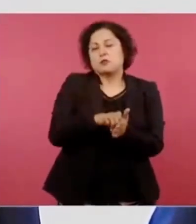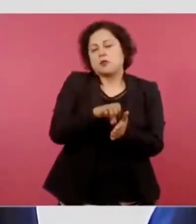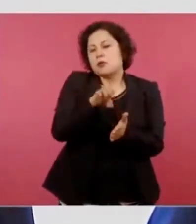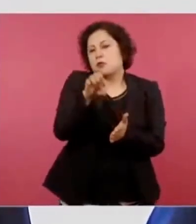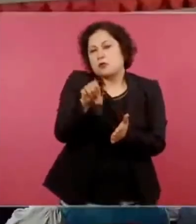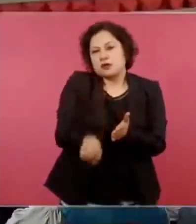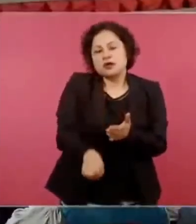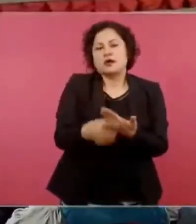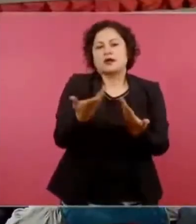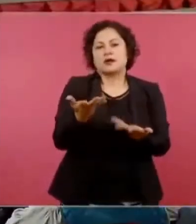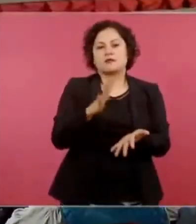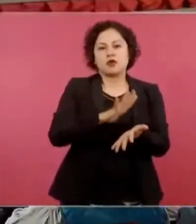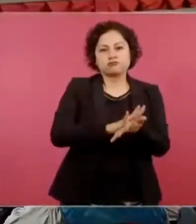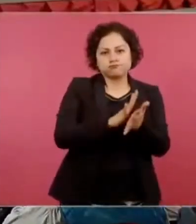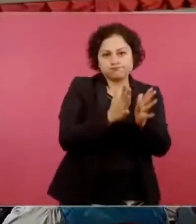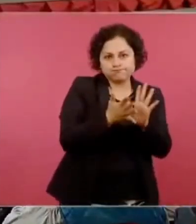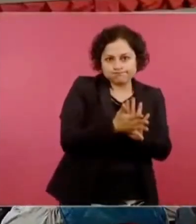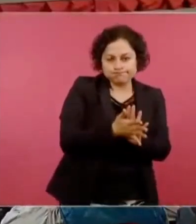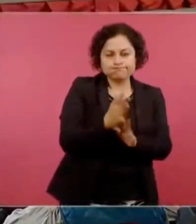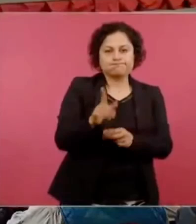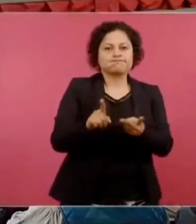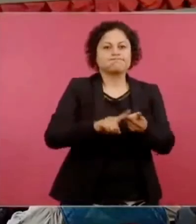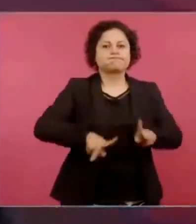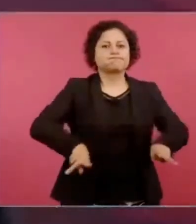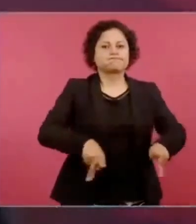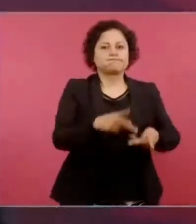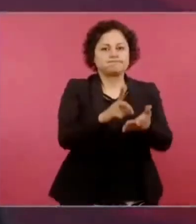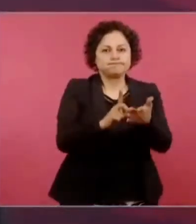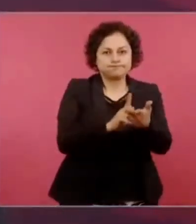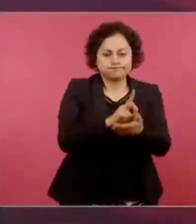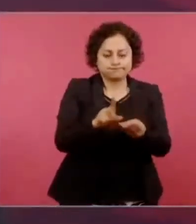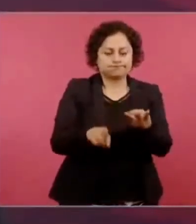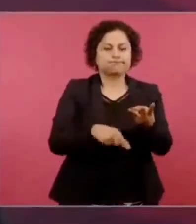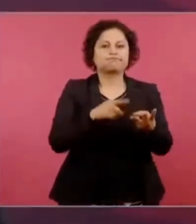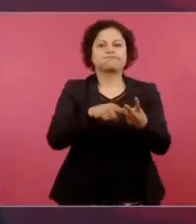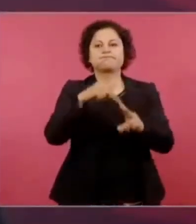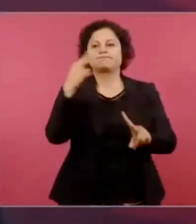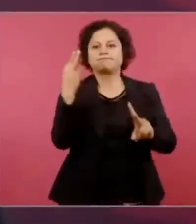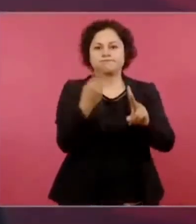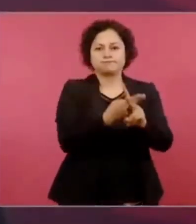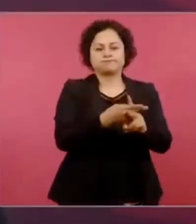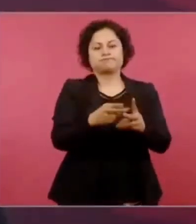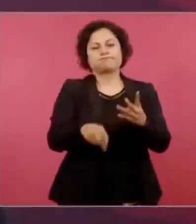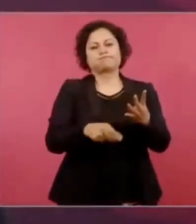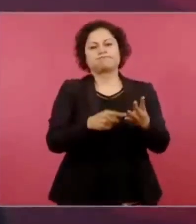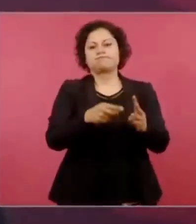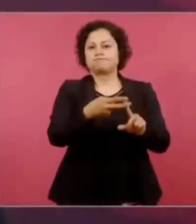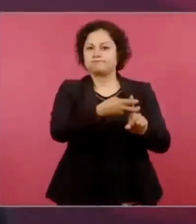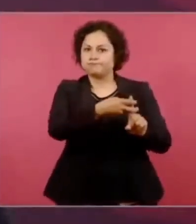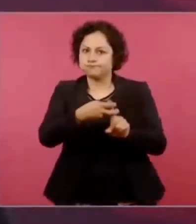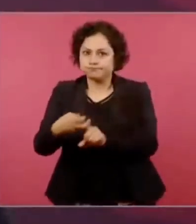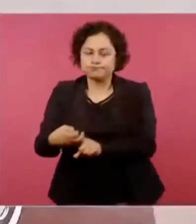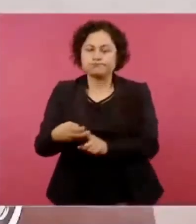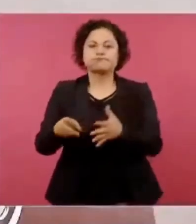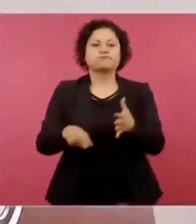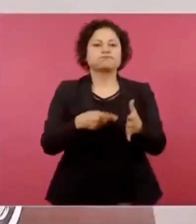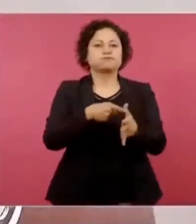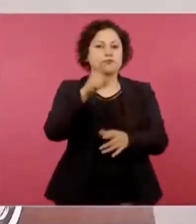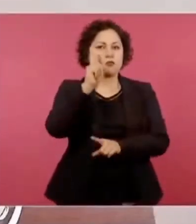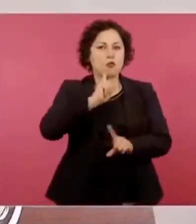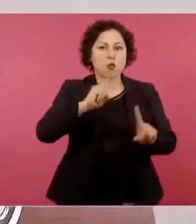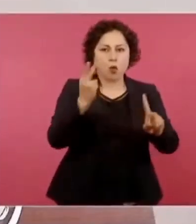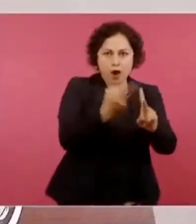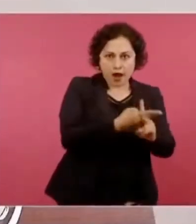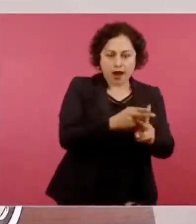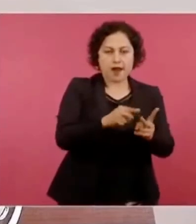de delincuencia organizada, de narcotráfico, homicidio, secuestro, feminicidio, tortura,